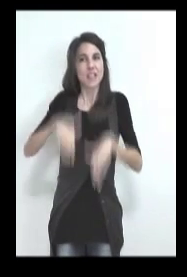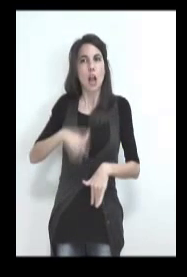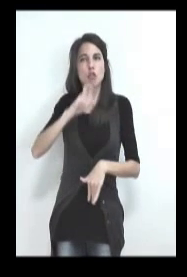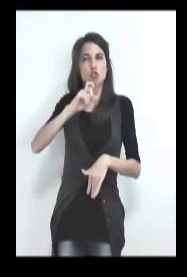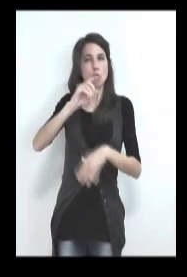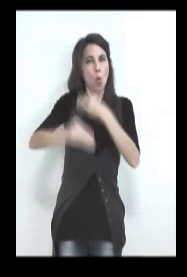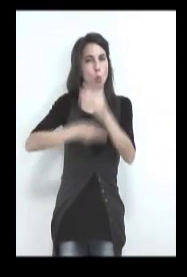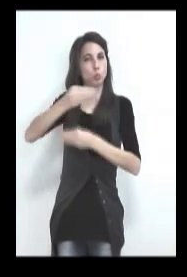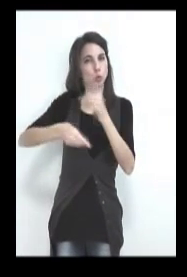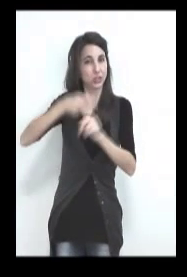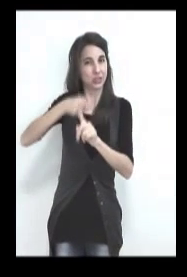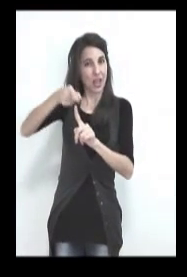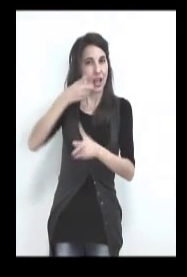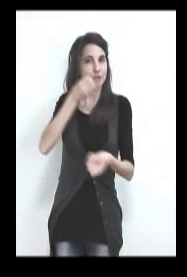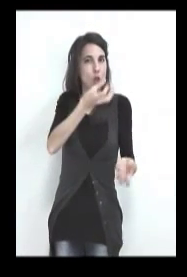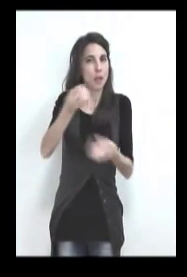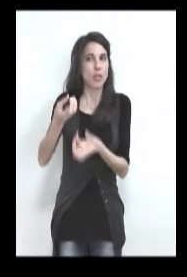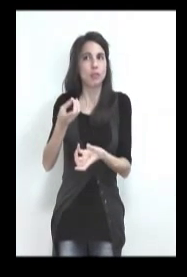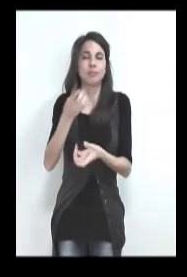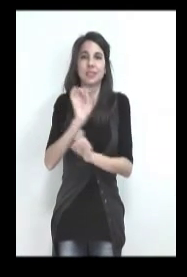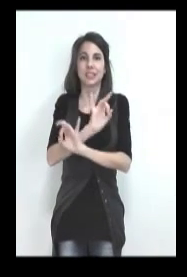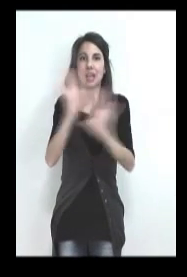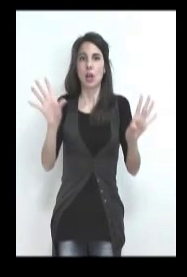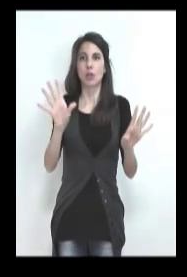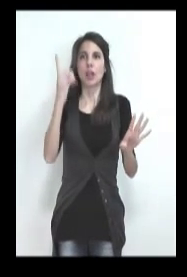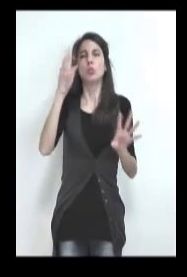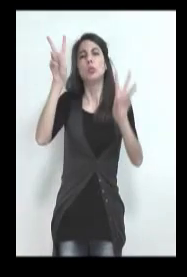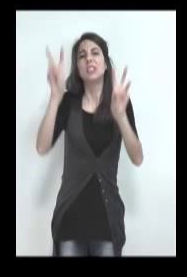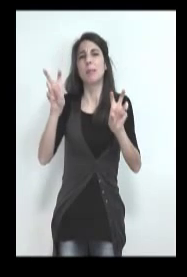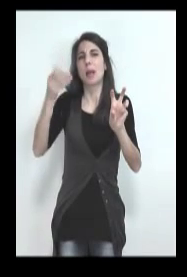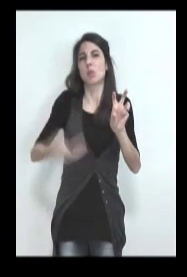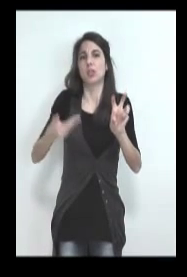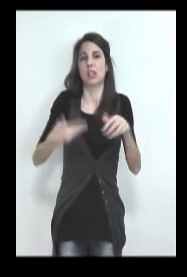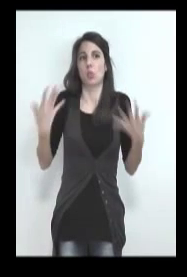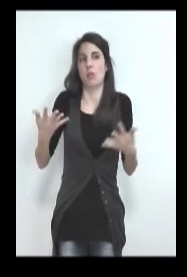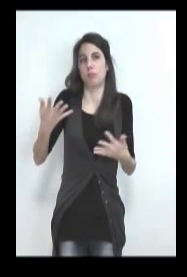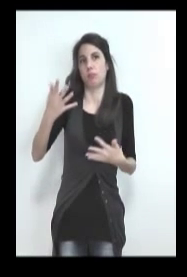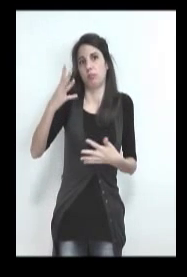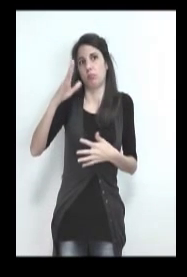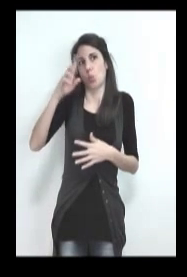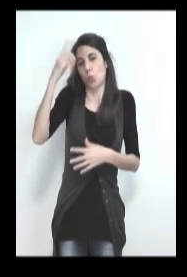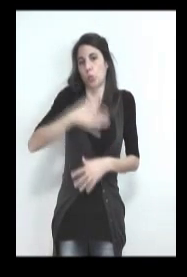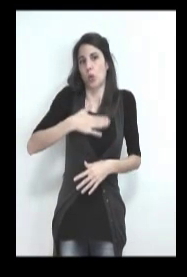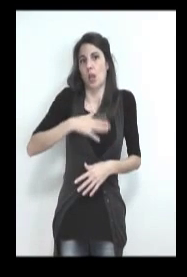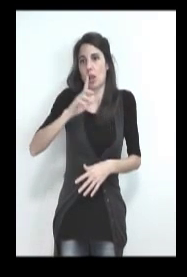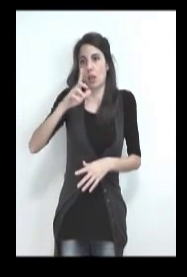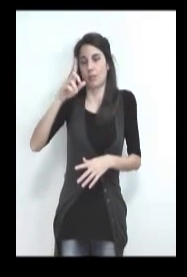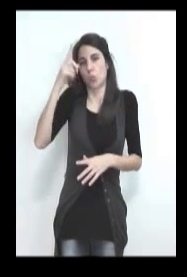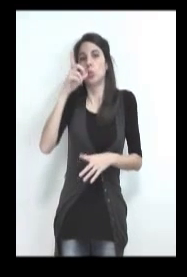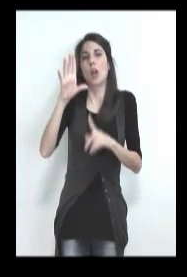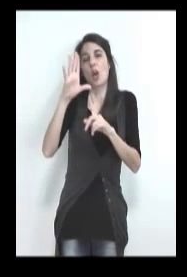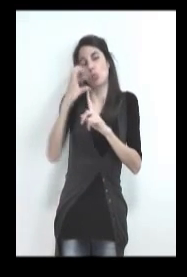etcétera. Hay un componente que es básicamente la cultura nuestra, la cultura del usuario. ¿Qué quiero decir con